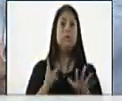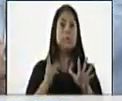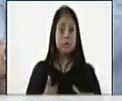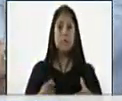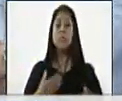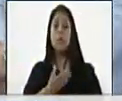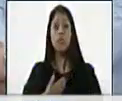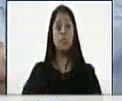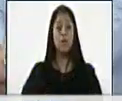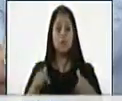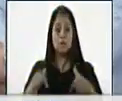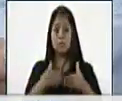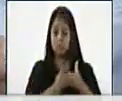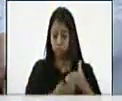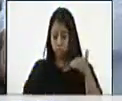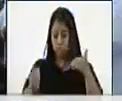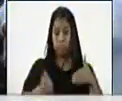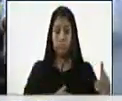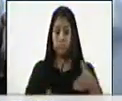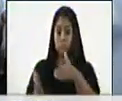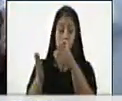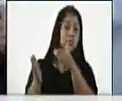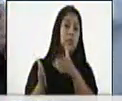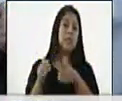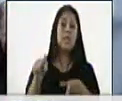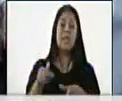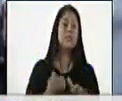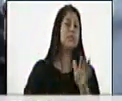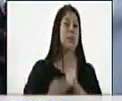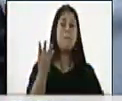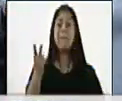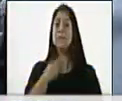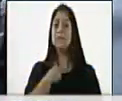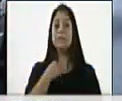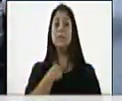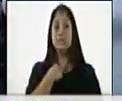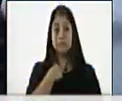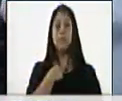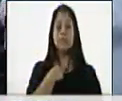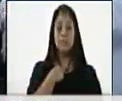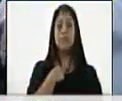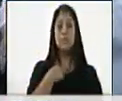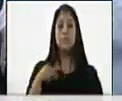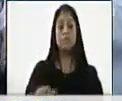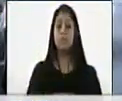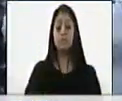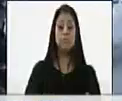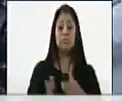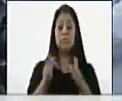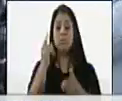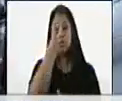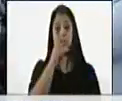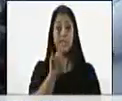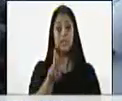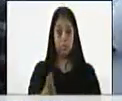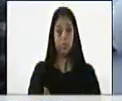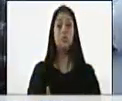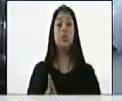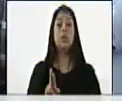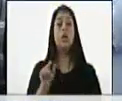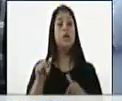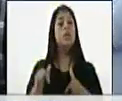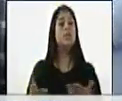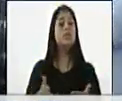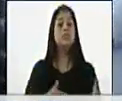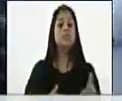6 gobiernos y este tramo ha sido de los tramos más peligrosos en la ruta del sur del país. En este